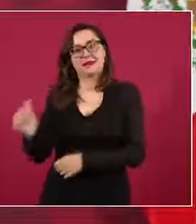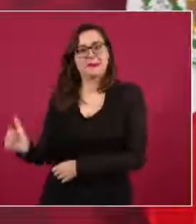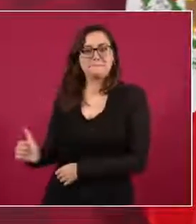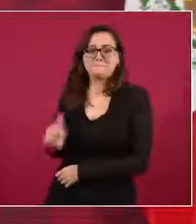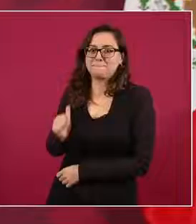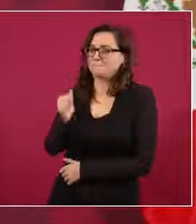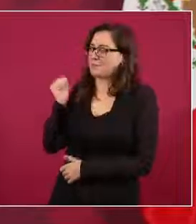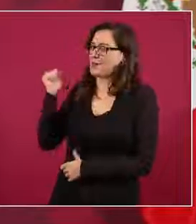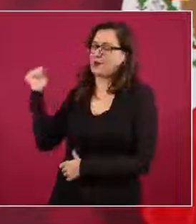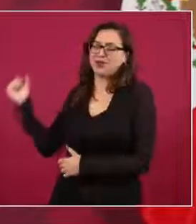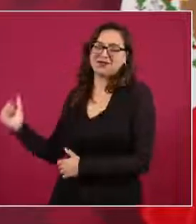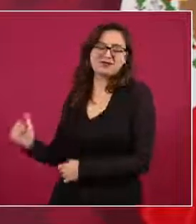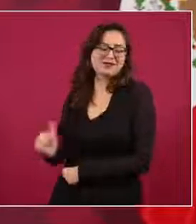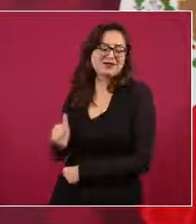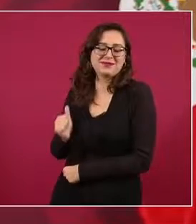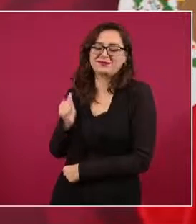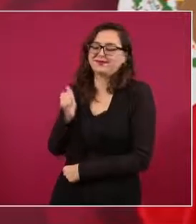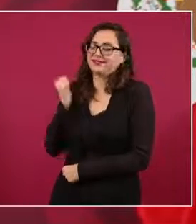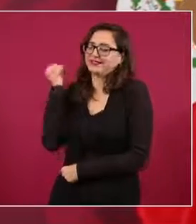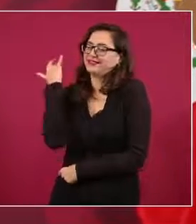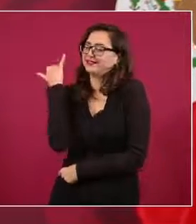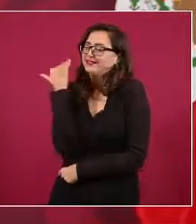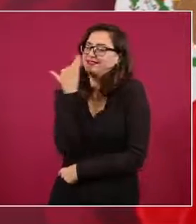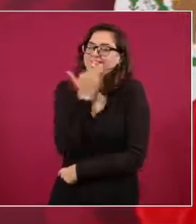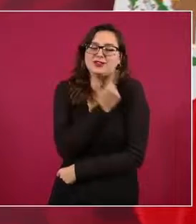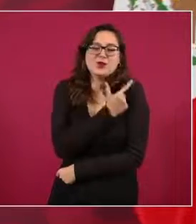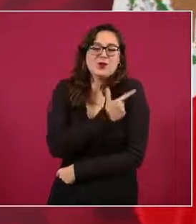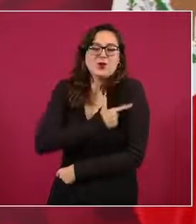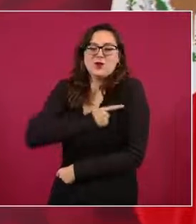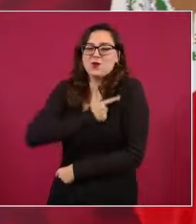dan gusto.